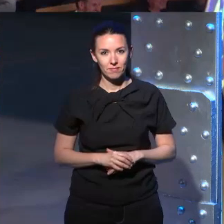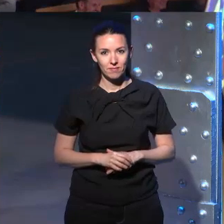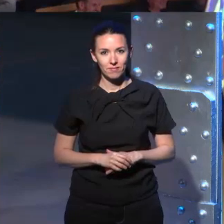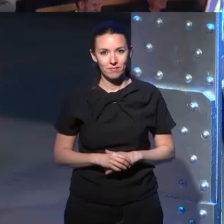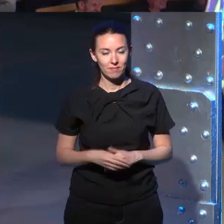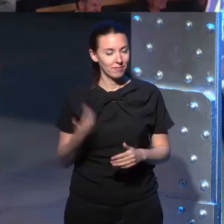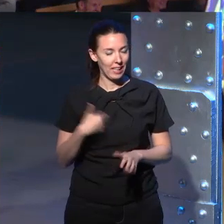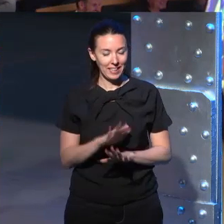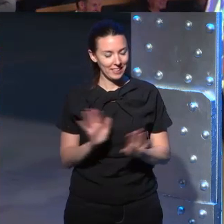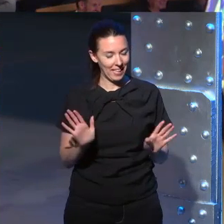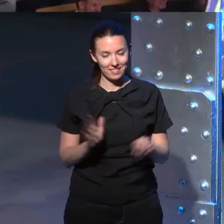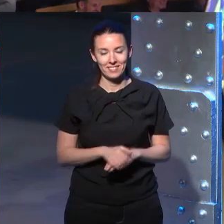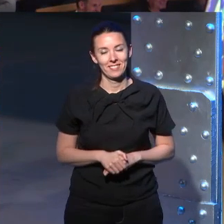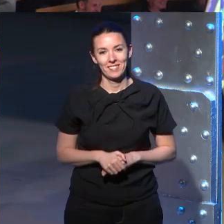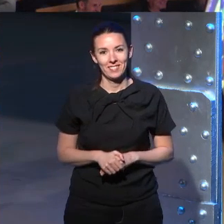está.